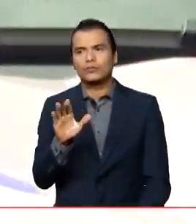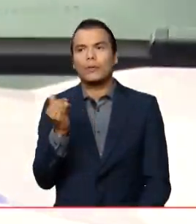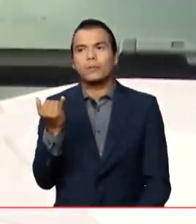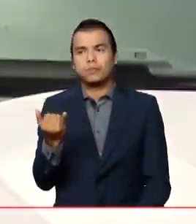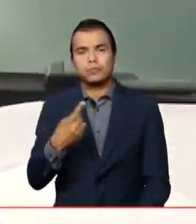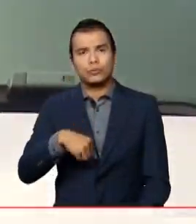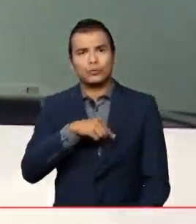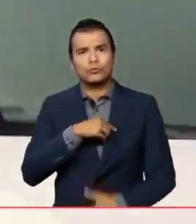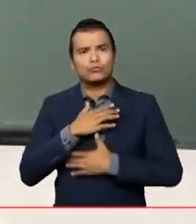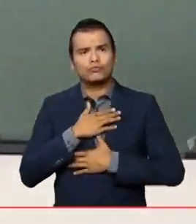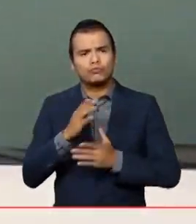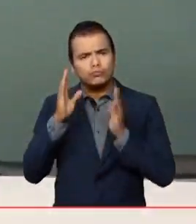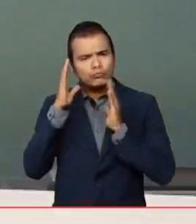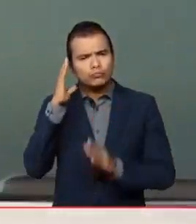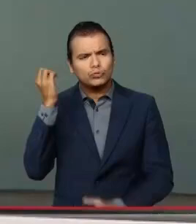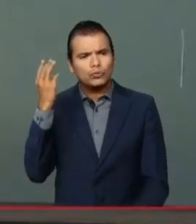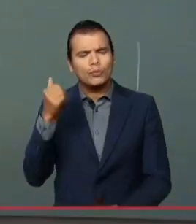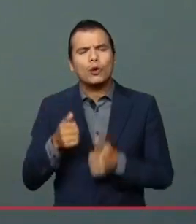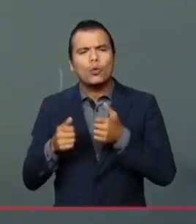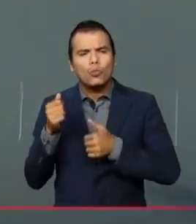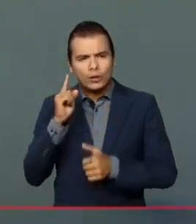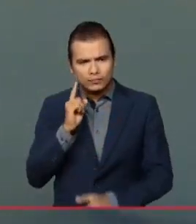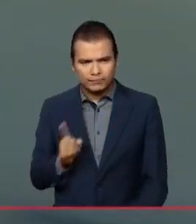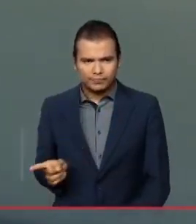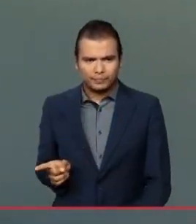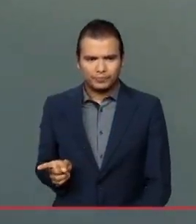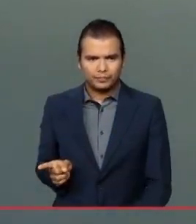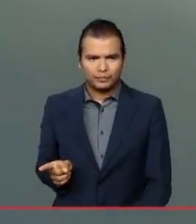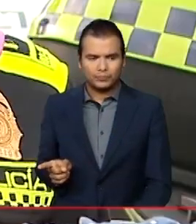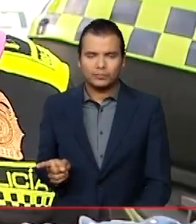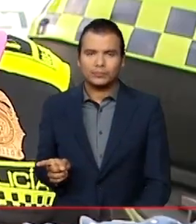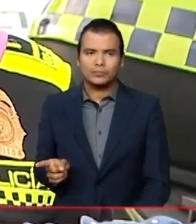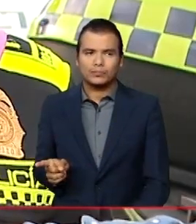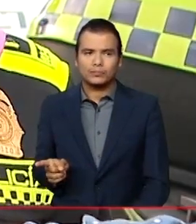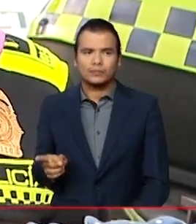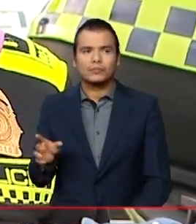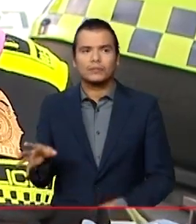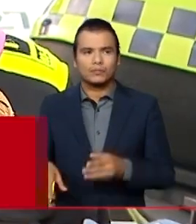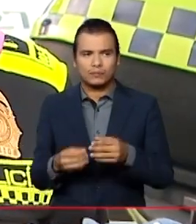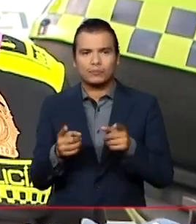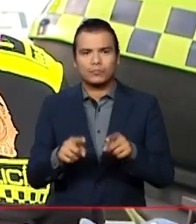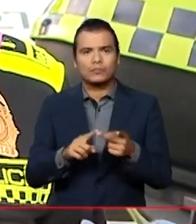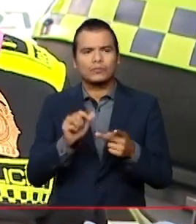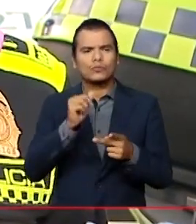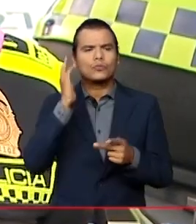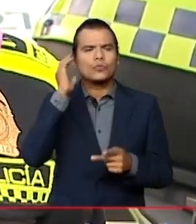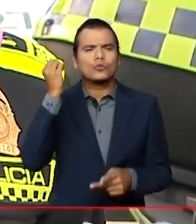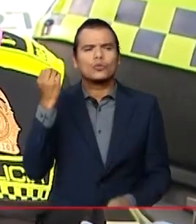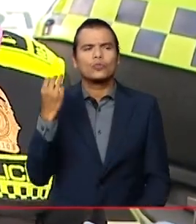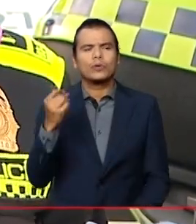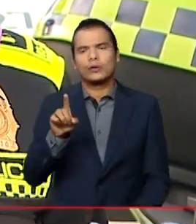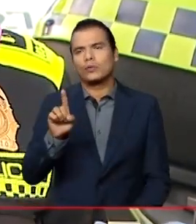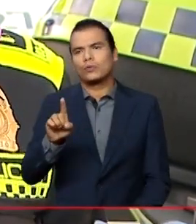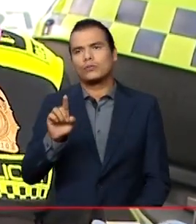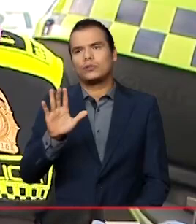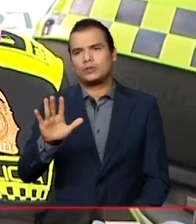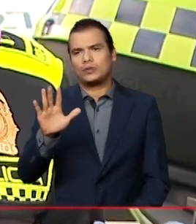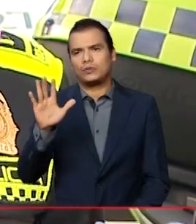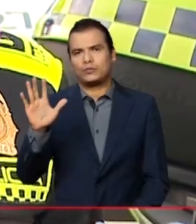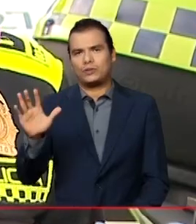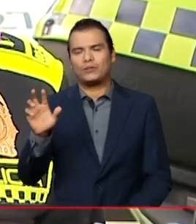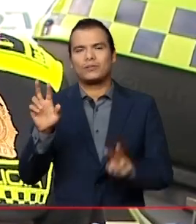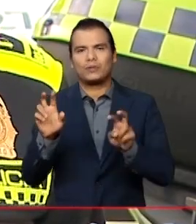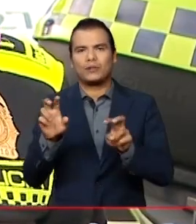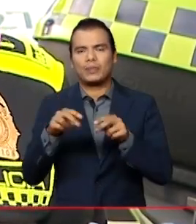horas del día esa línea es la 318 861 1522 También tenemos la 155 que también se atiende en todo el tema de